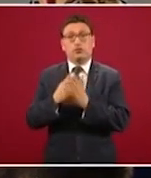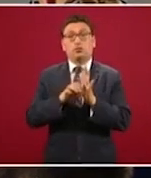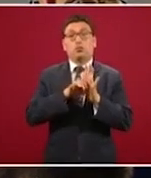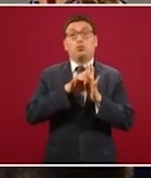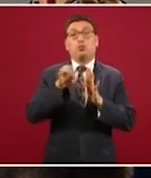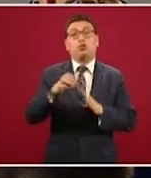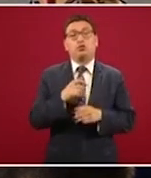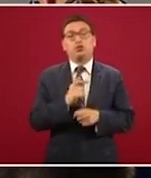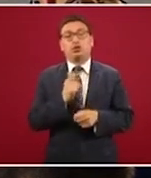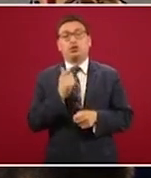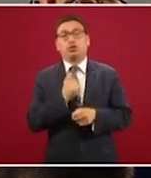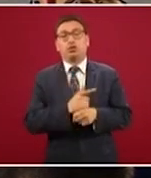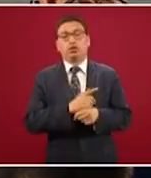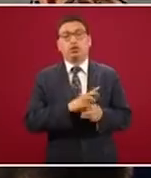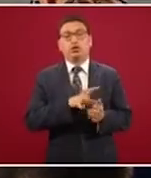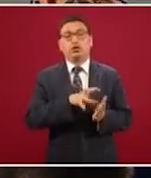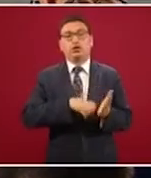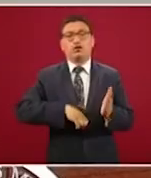de inmediato